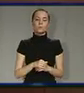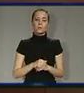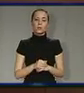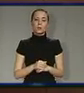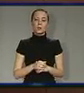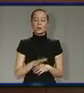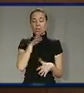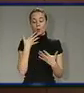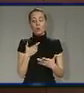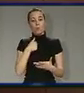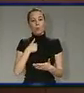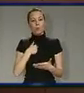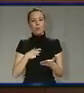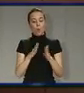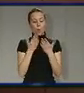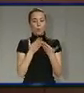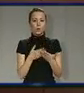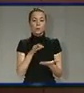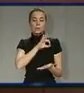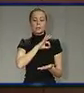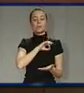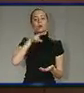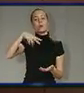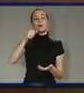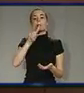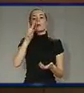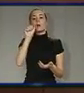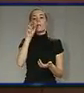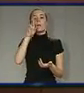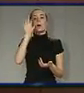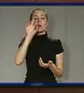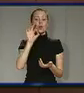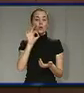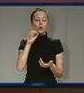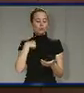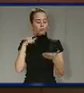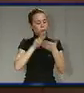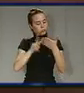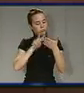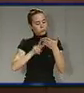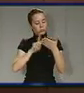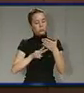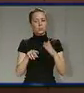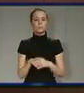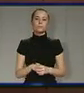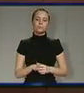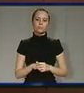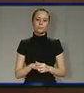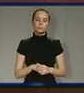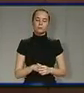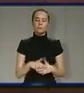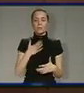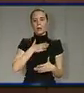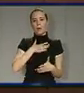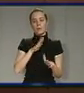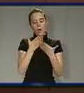Navarro... ...el de Dime quién soy, que me gusta mucho una novela... ...vamos, yo me entretengo mucho con la novela... ...es lo que